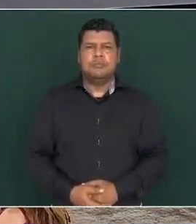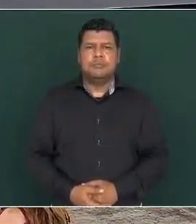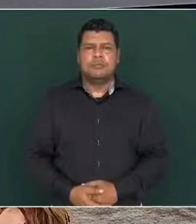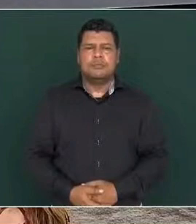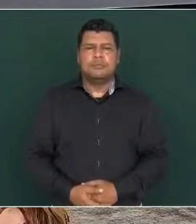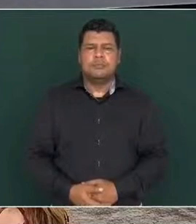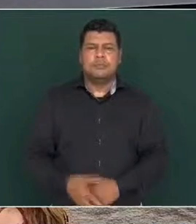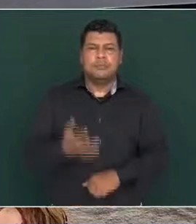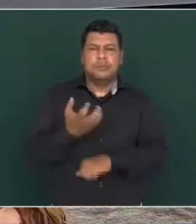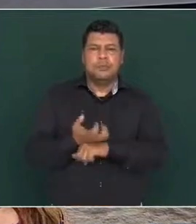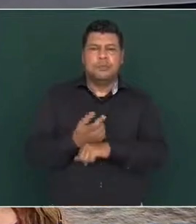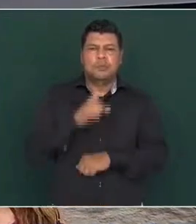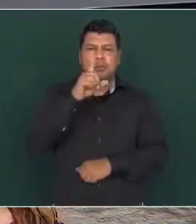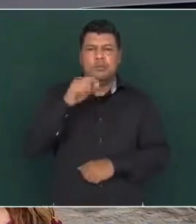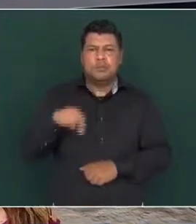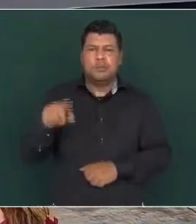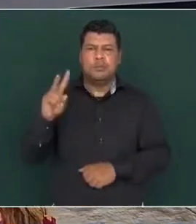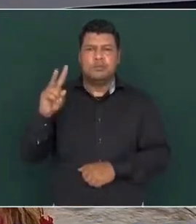1.2.